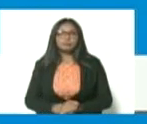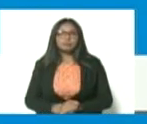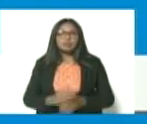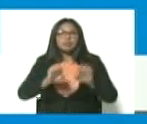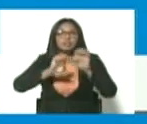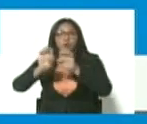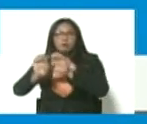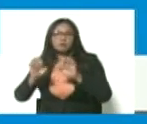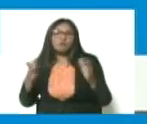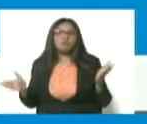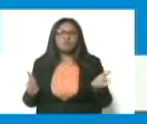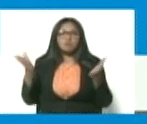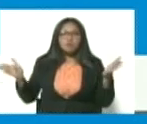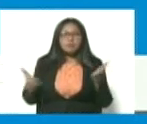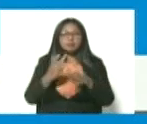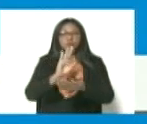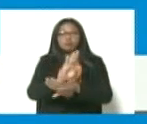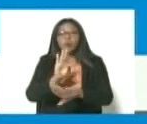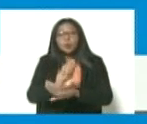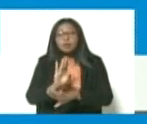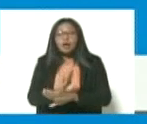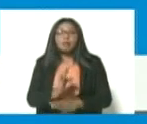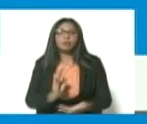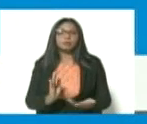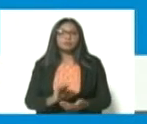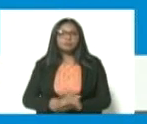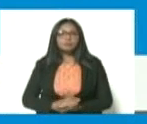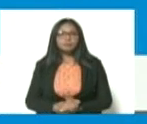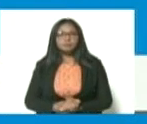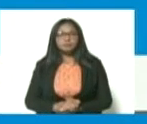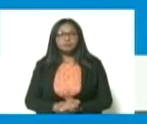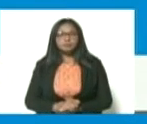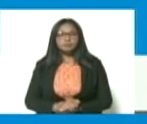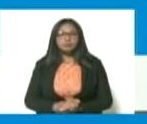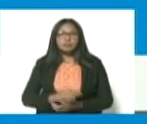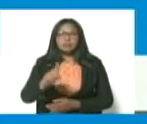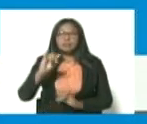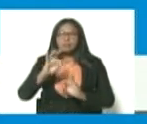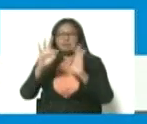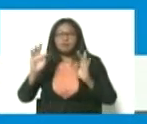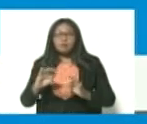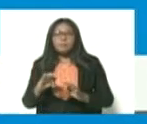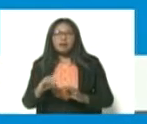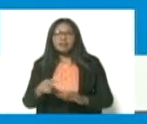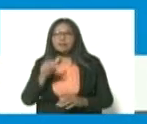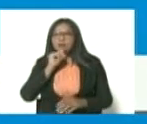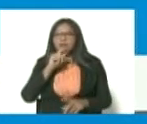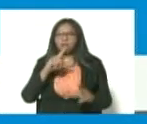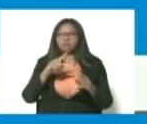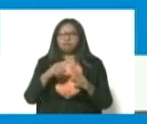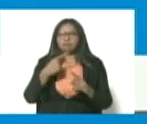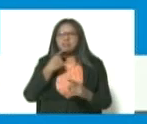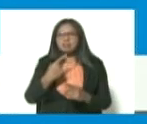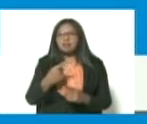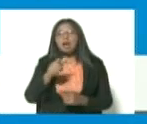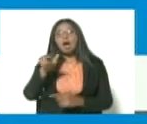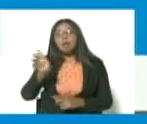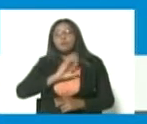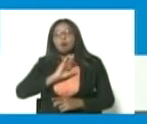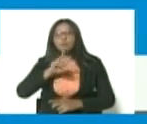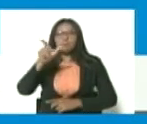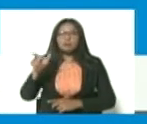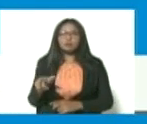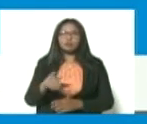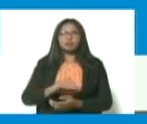de motivación, de prevención, donde la palabra clave la tiene el ciudadano y la ciudadana.